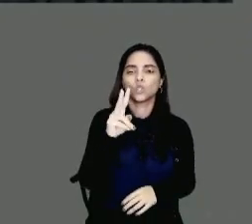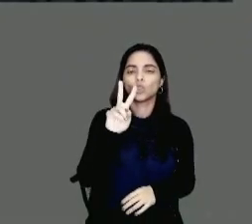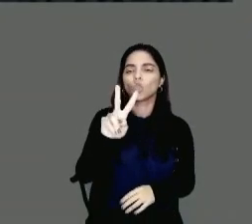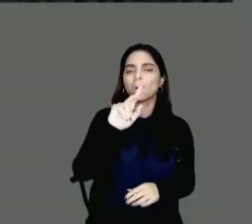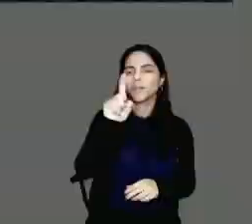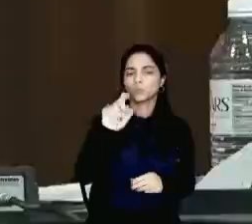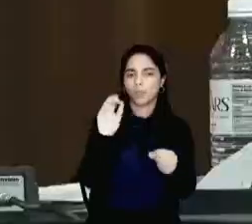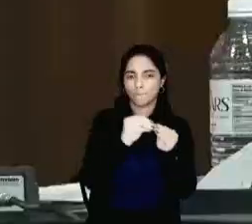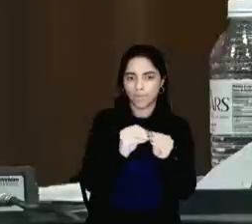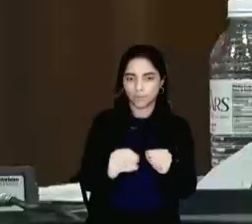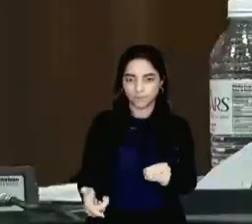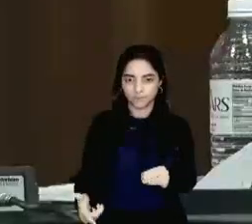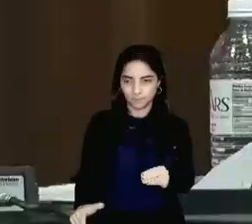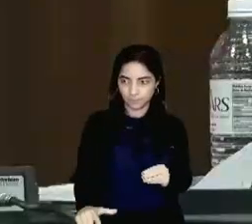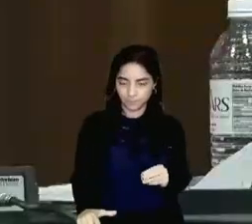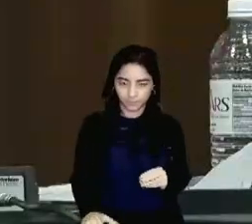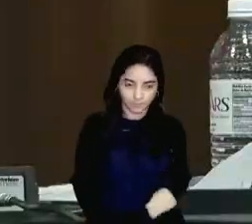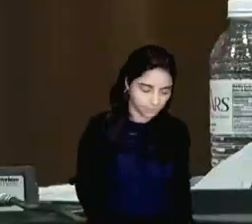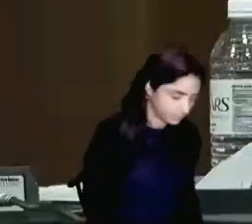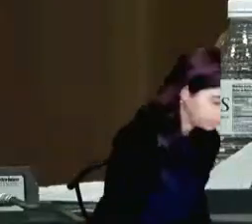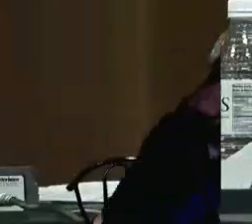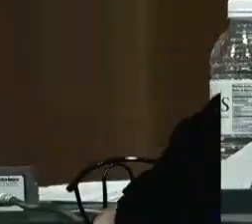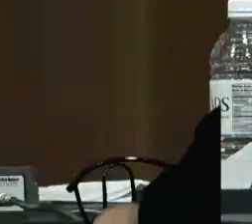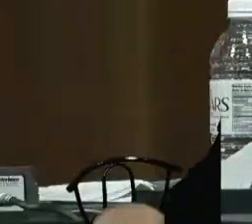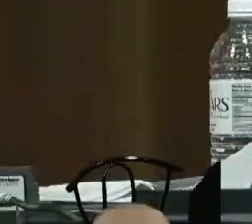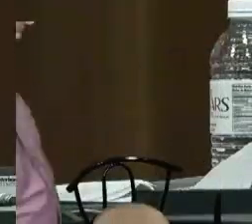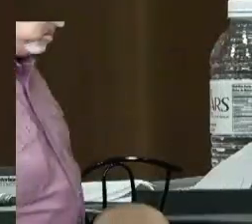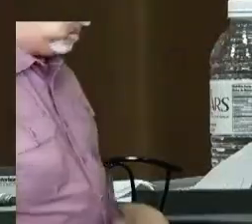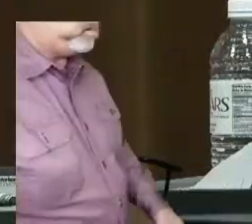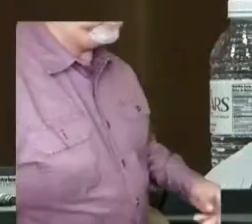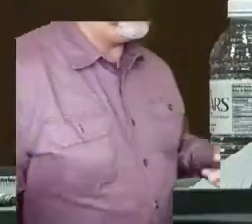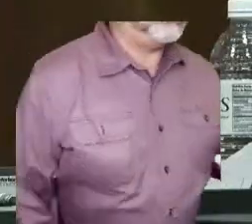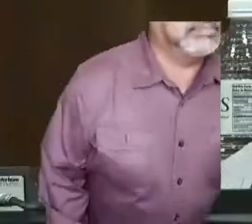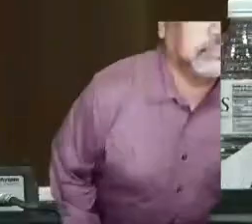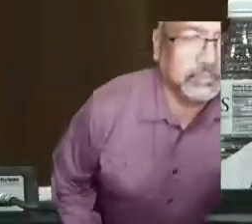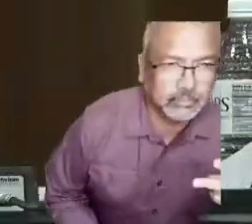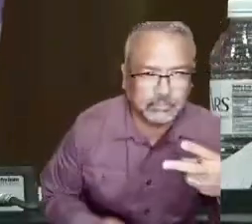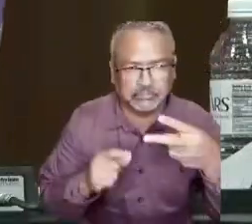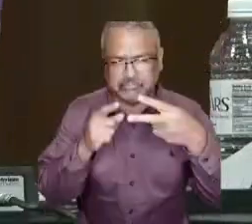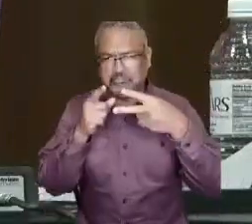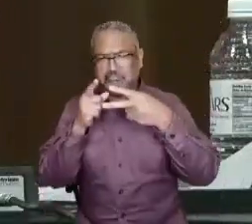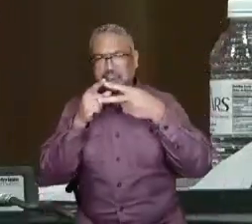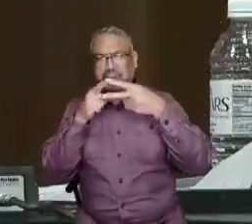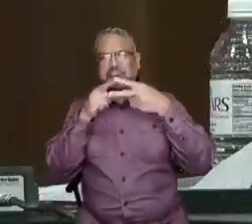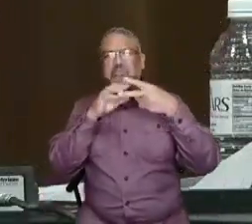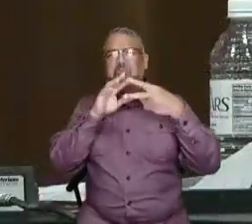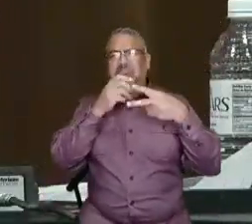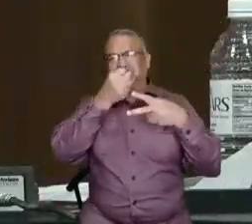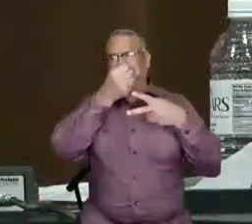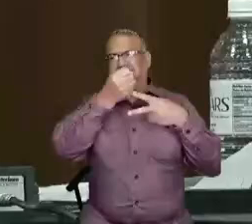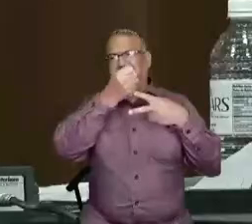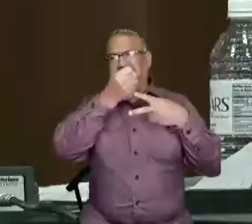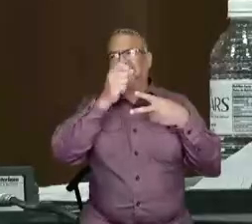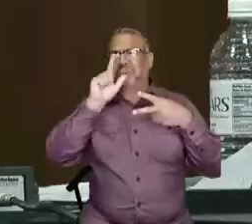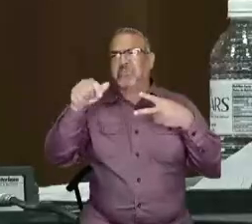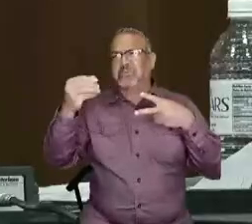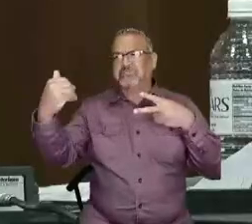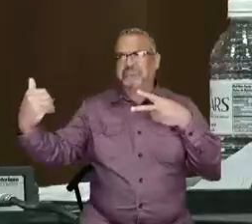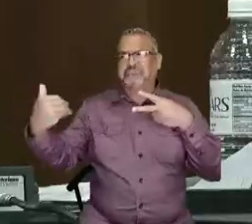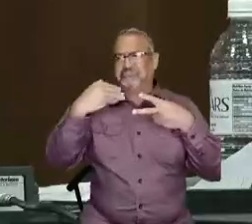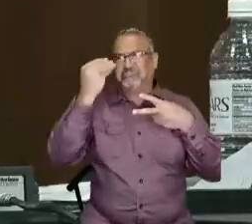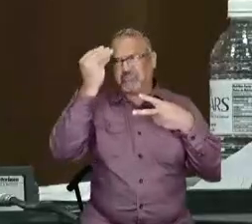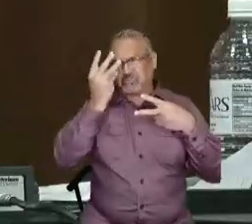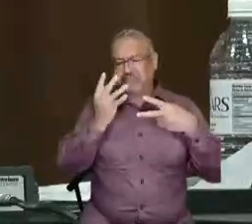uno eh Y la dejamos para que entonces si pu desp enviar información